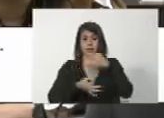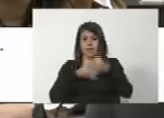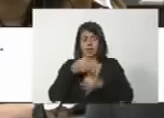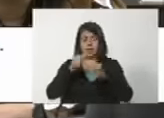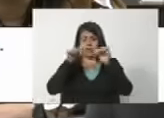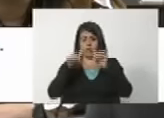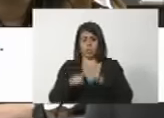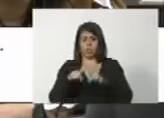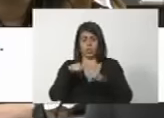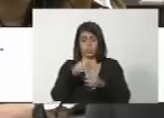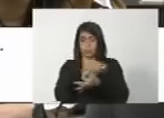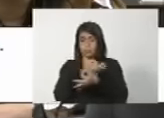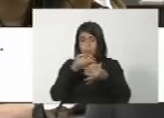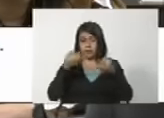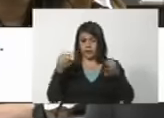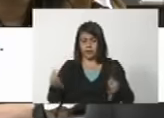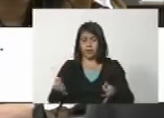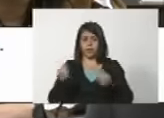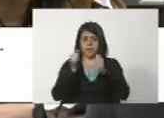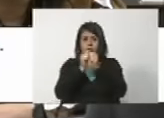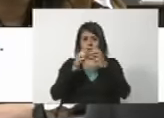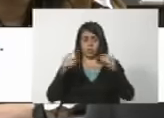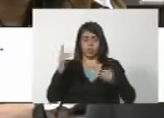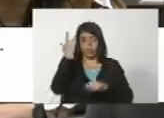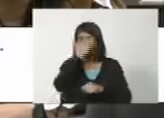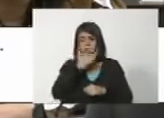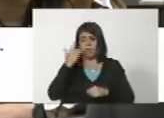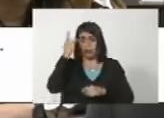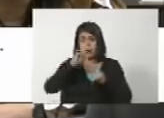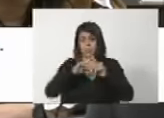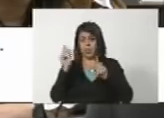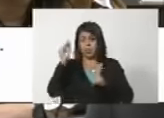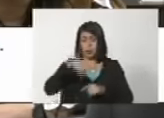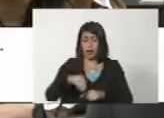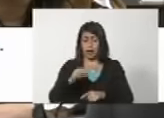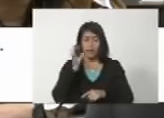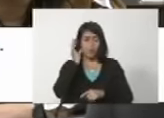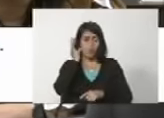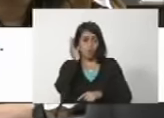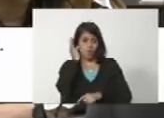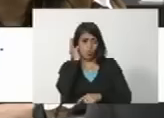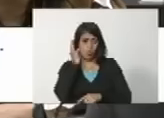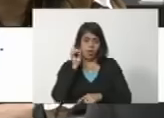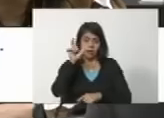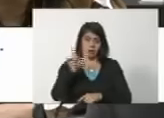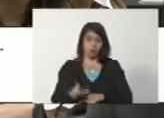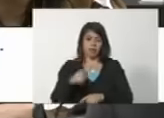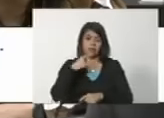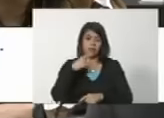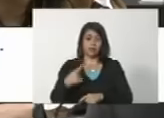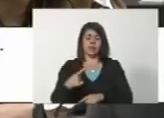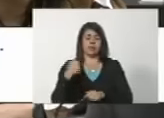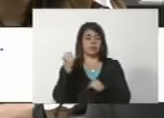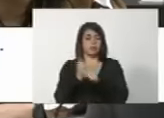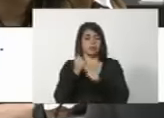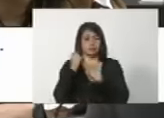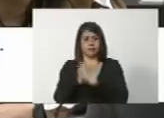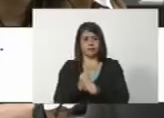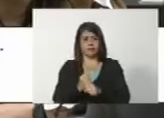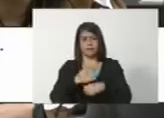sobre este extraordinario continente, pero sobre todo sobre una mujer que plantea un papel de